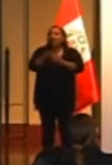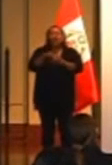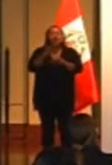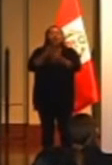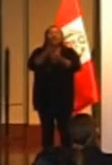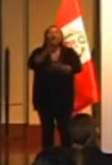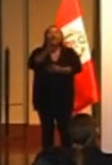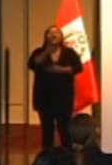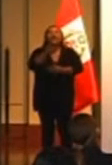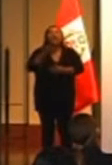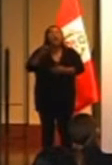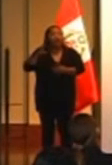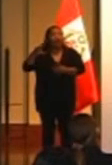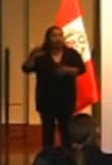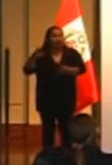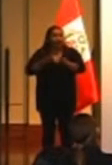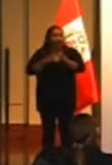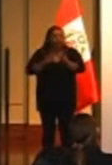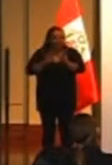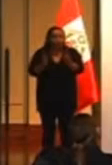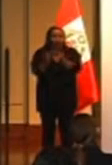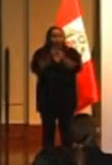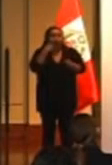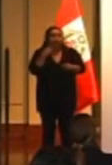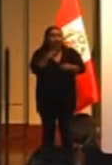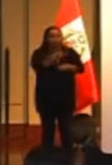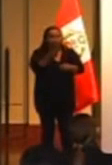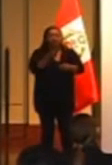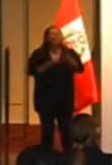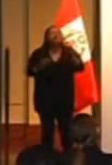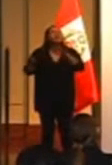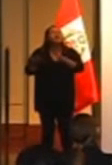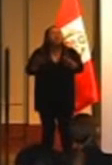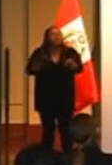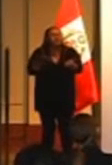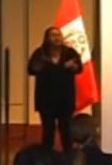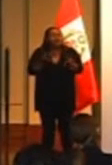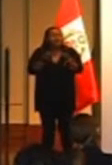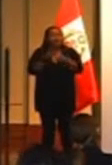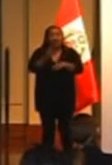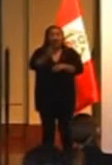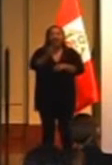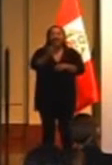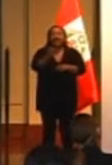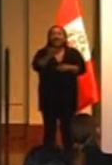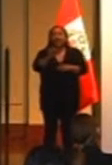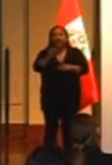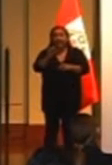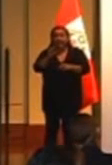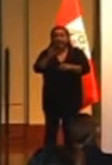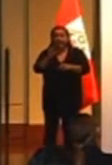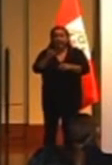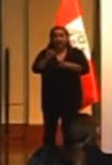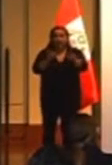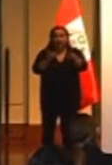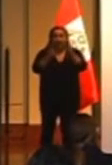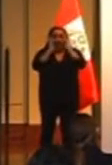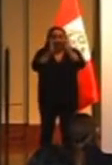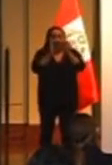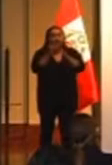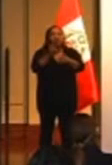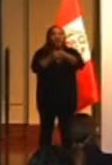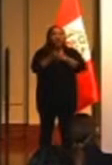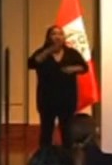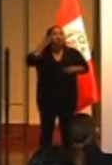criminales. Entonces, con ellos, ¿qué estamos haciendo? Como la Divincri funciona en Miraflores, pero atiende a tres distritos que